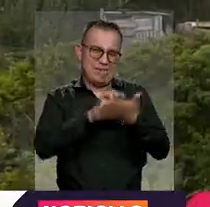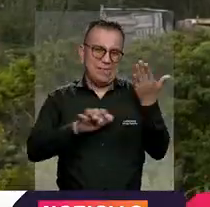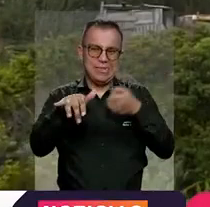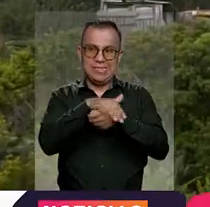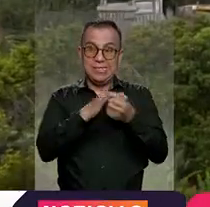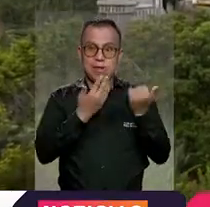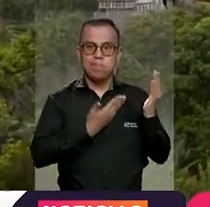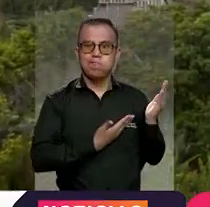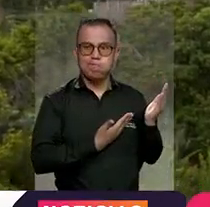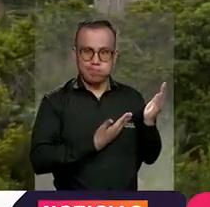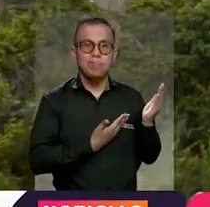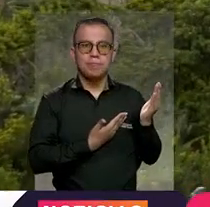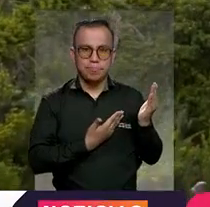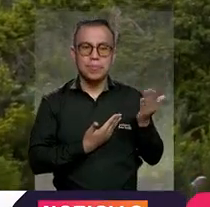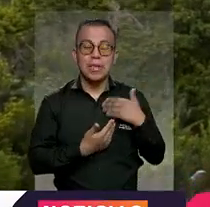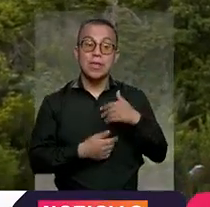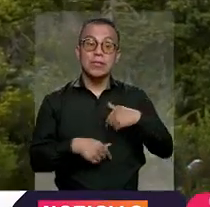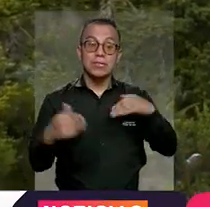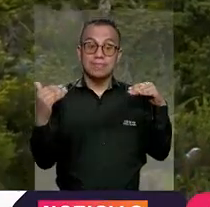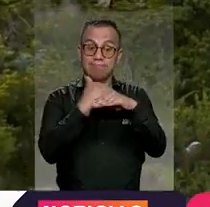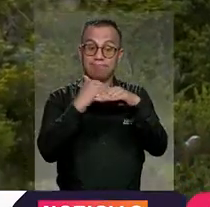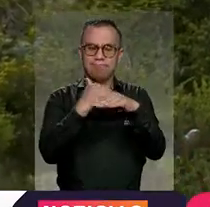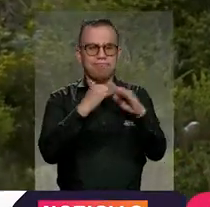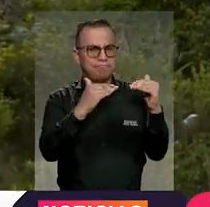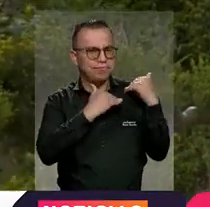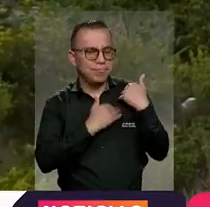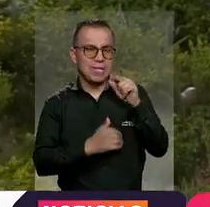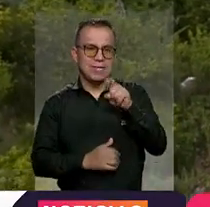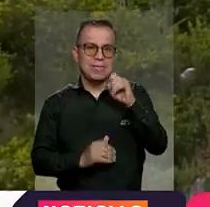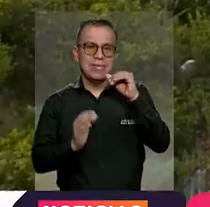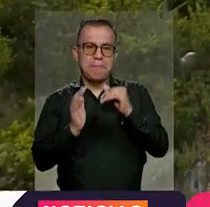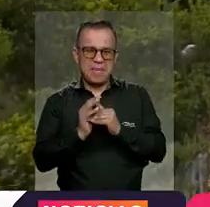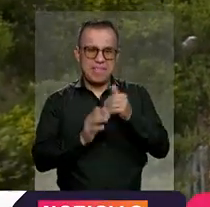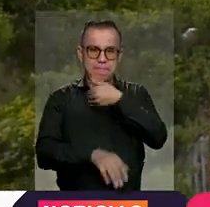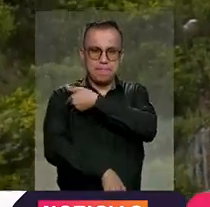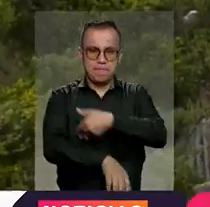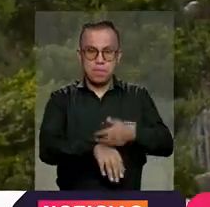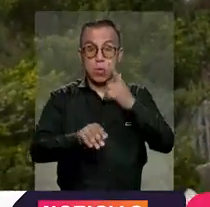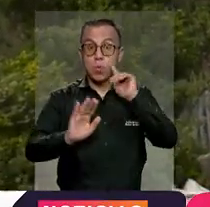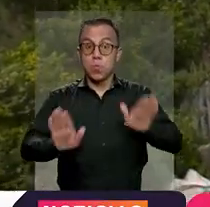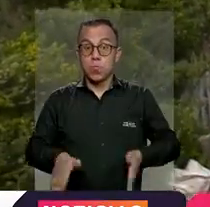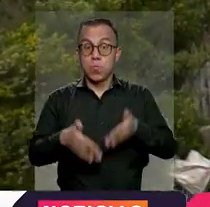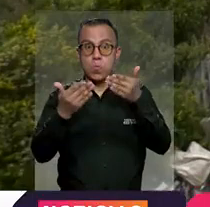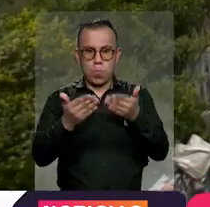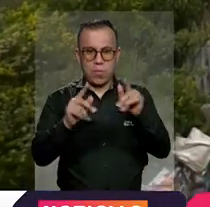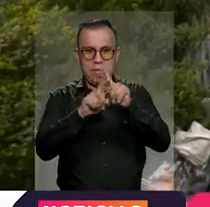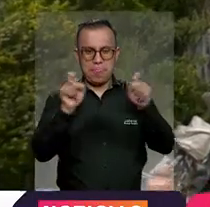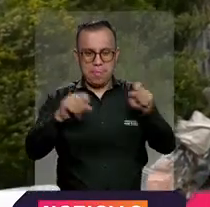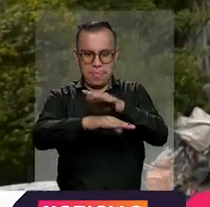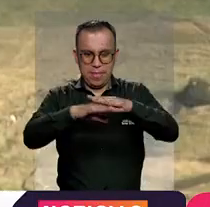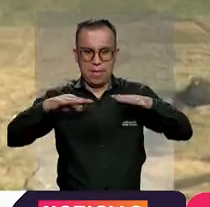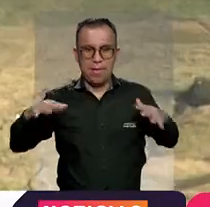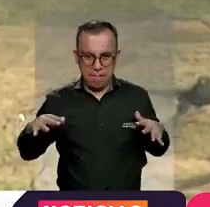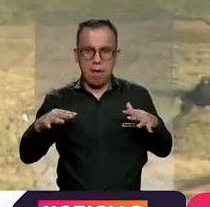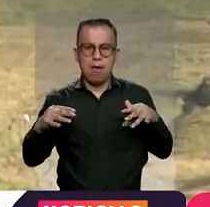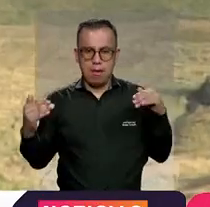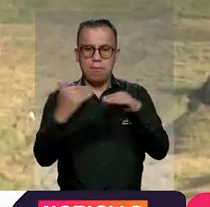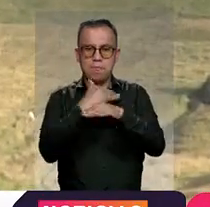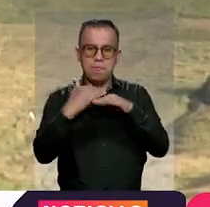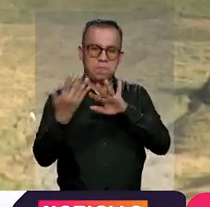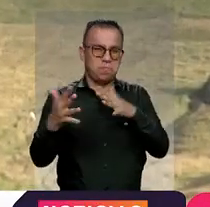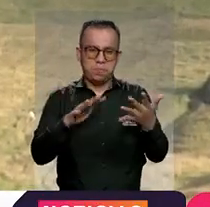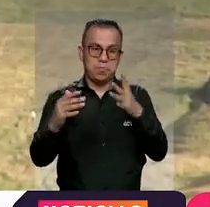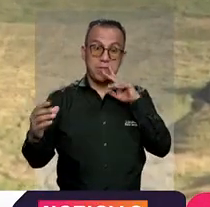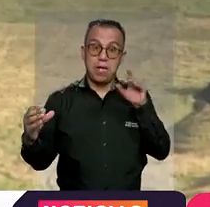situaciones como estas, el Invías y la gobernación invertirán 60 mil millones de pesos en el mejoramiento de la malla vial departamental. Se espera